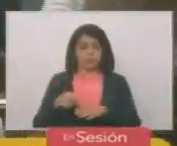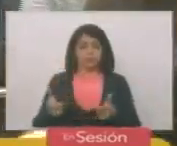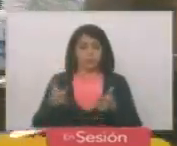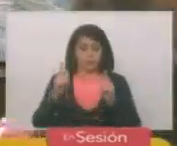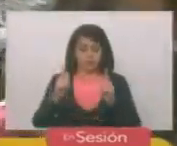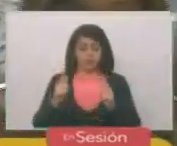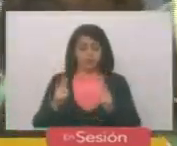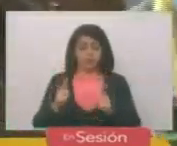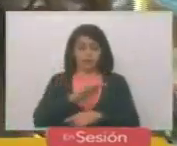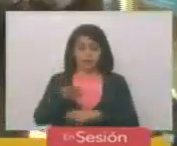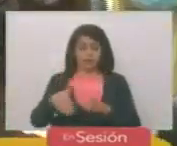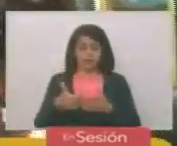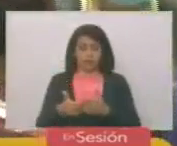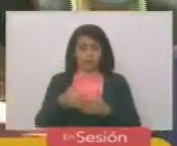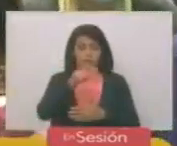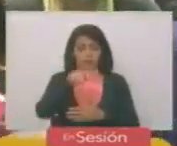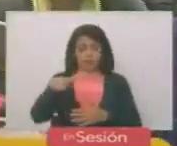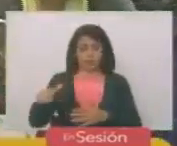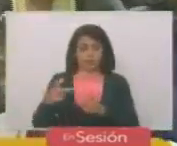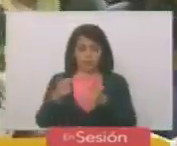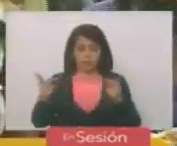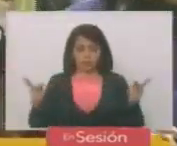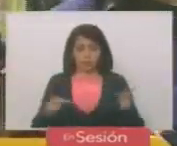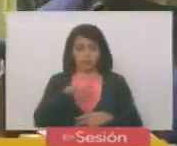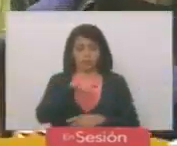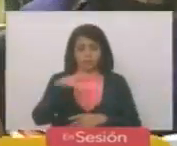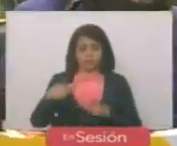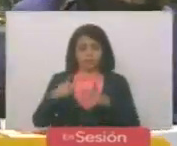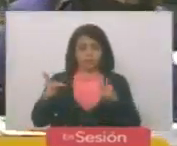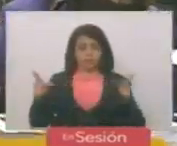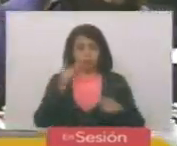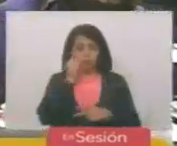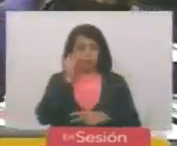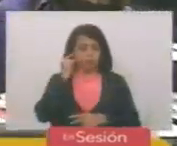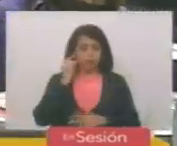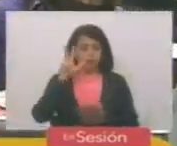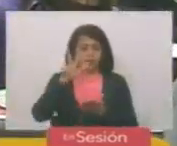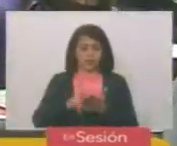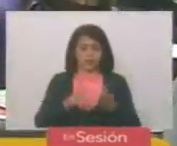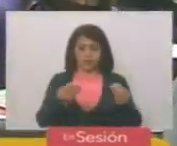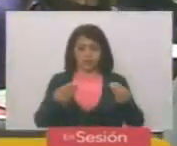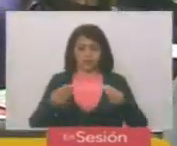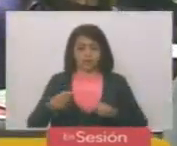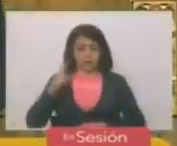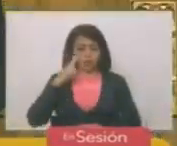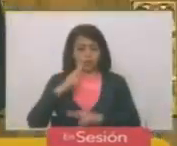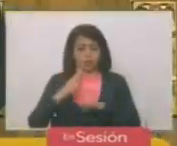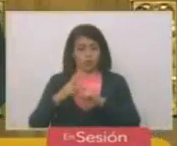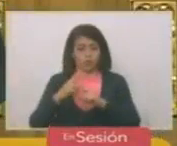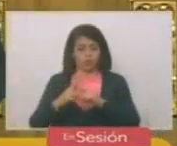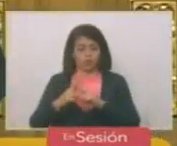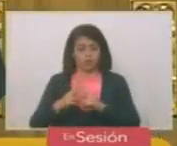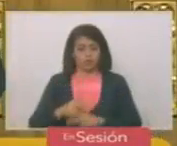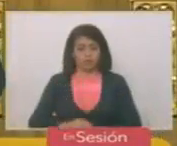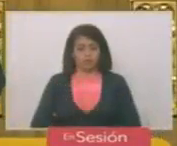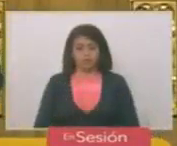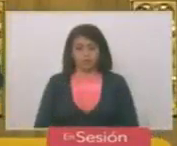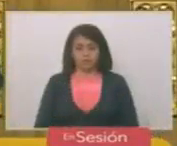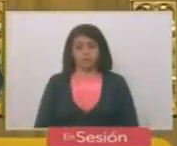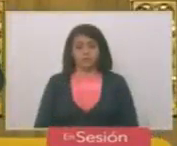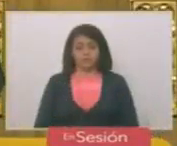para autorizar a los funcionarios públicos, funcionarias públicas, el aceptar recibir este tipo de condecoraciones condecoraciones